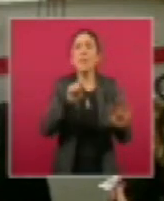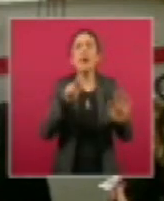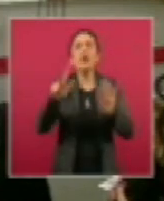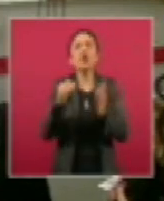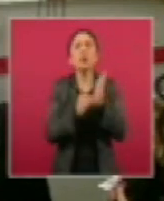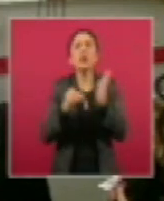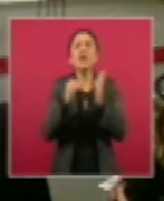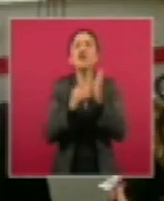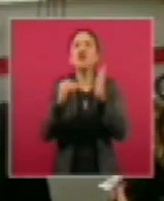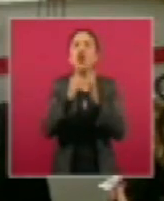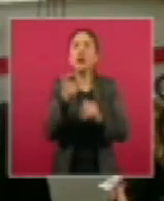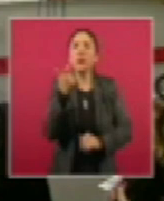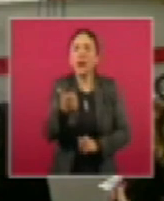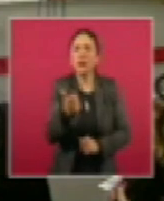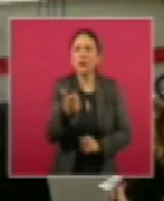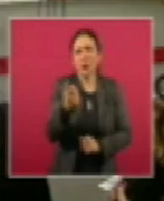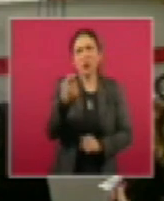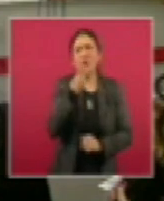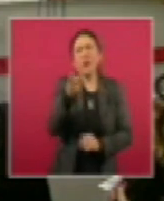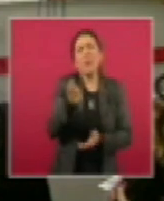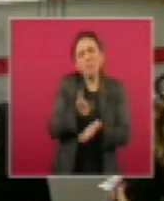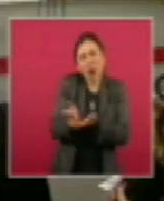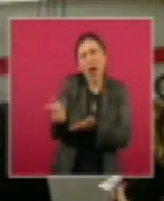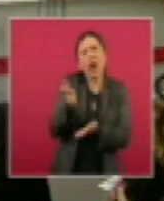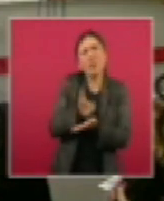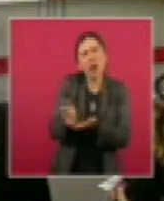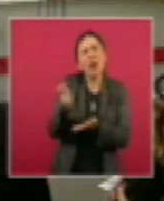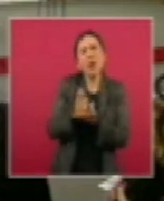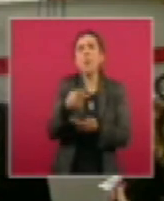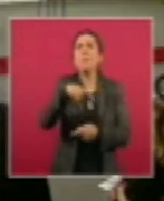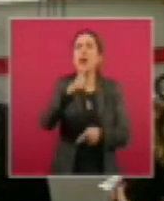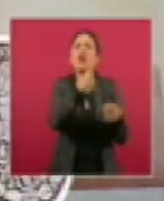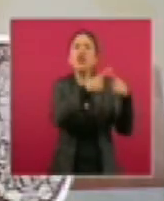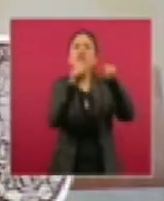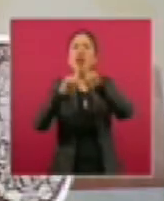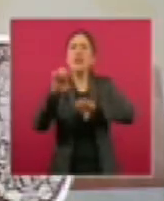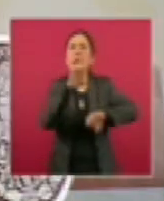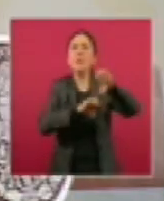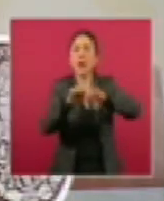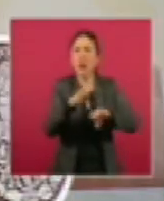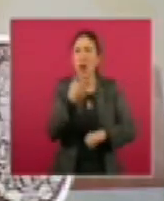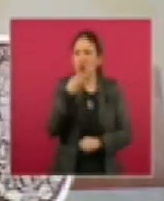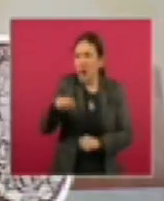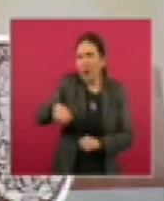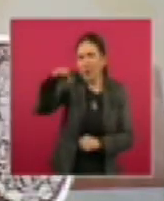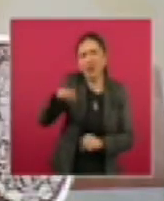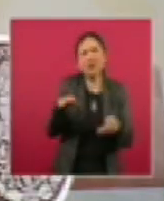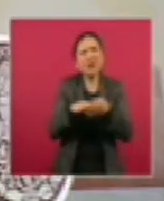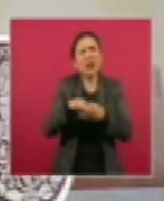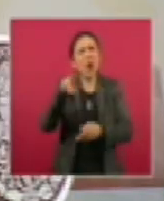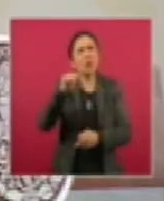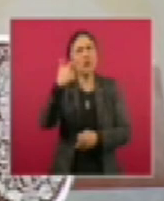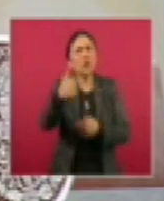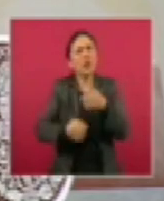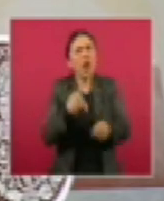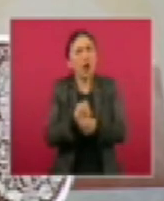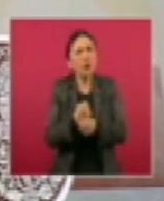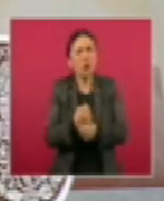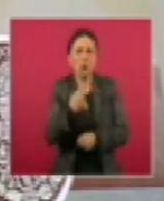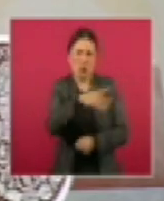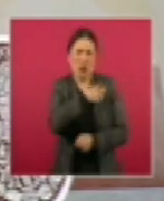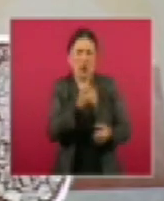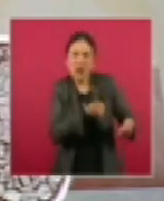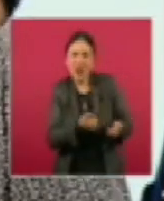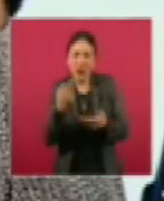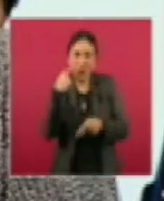de jure o de facto, pues van a originar mercado negro perdiendo la sociedad en su conjunto. Y por el otro lado, en el lado del T-MEC,